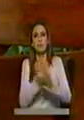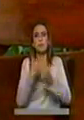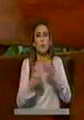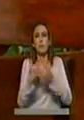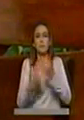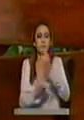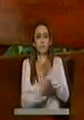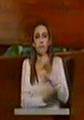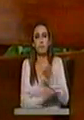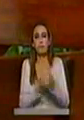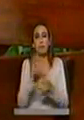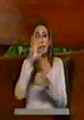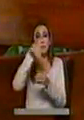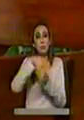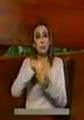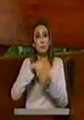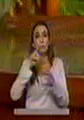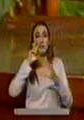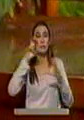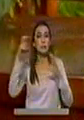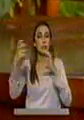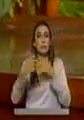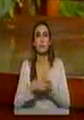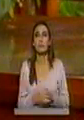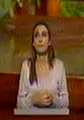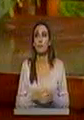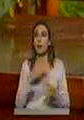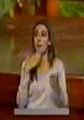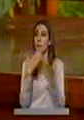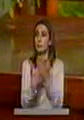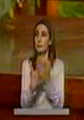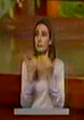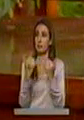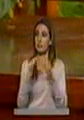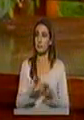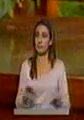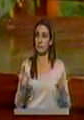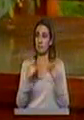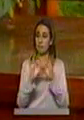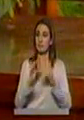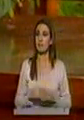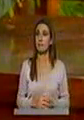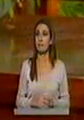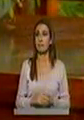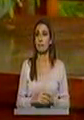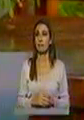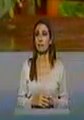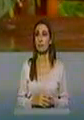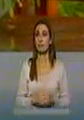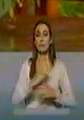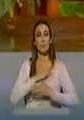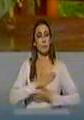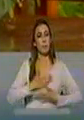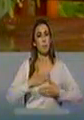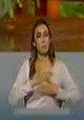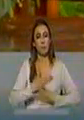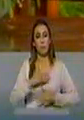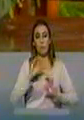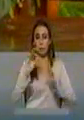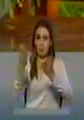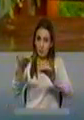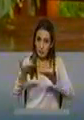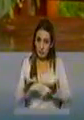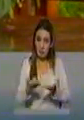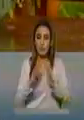tema del turismo interno en el Ecuador? Muchísimas gracias, Fabricio, por la invitación. Realmente para mí es muy placentero compartir este diálogo,